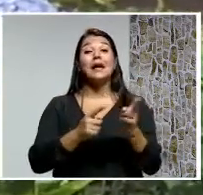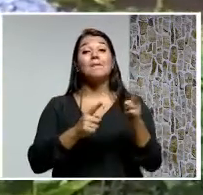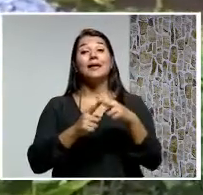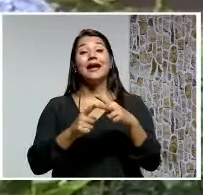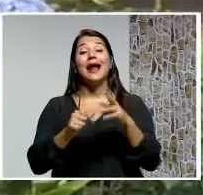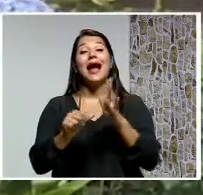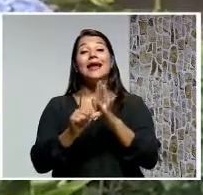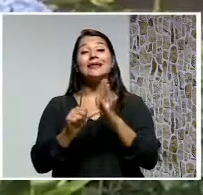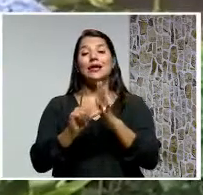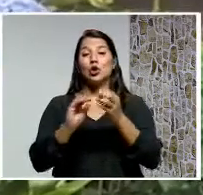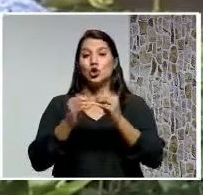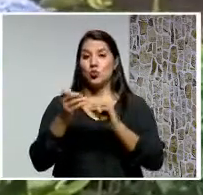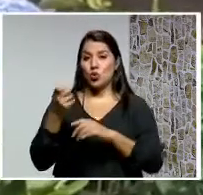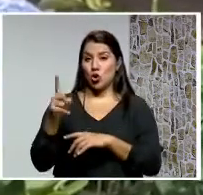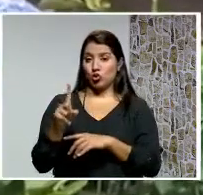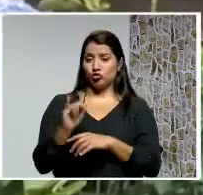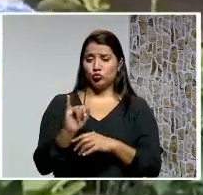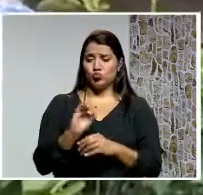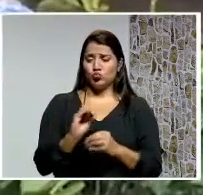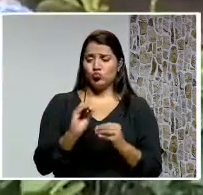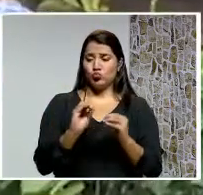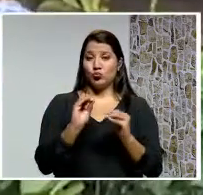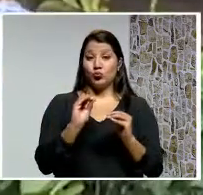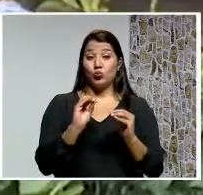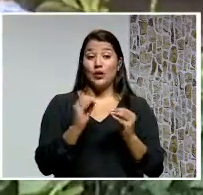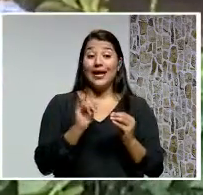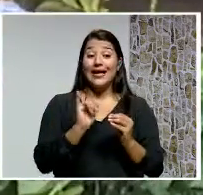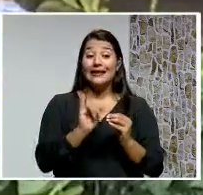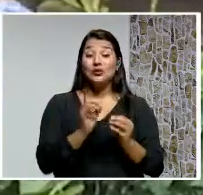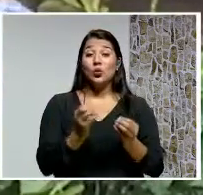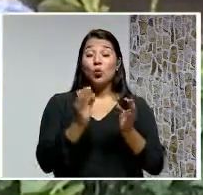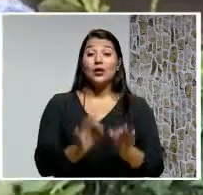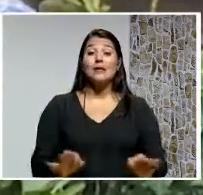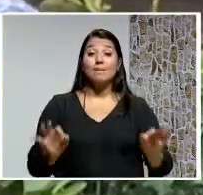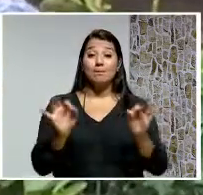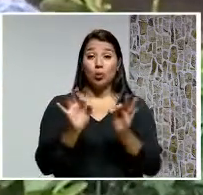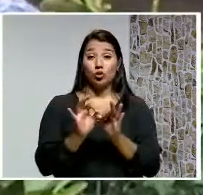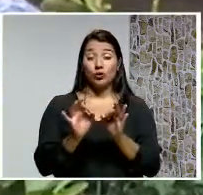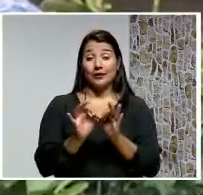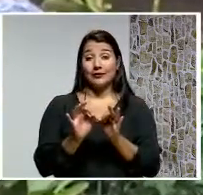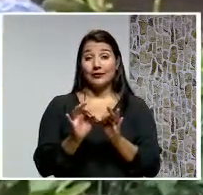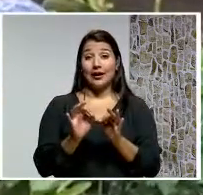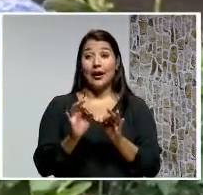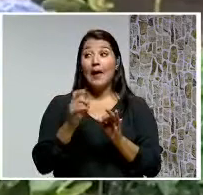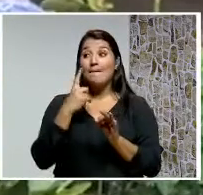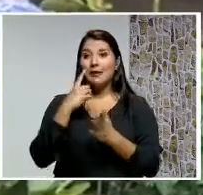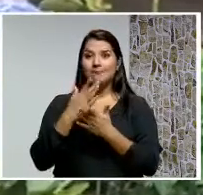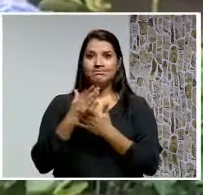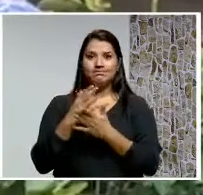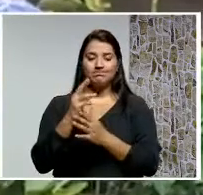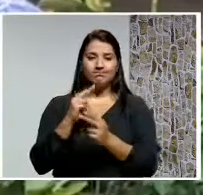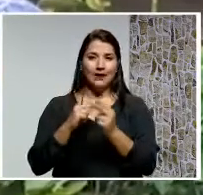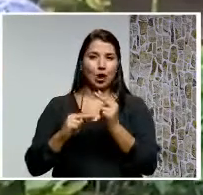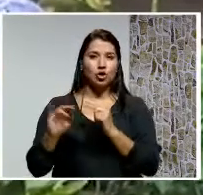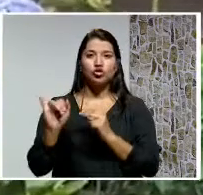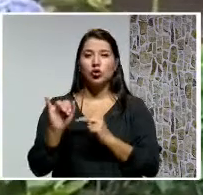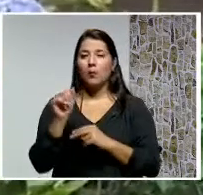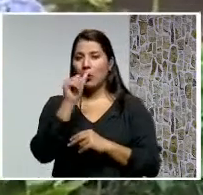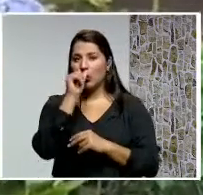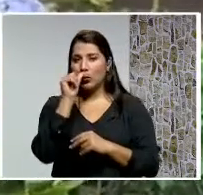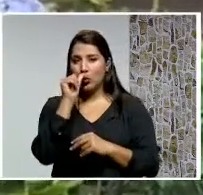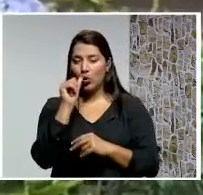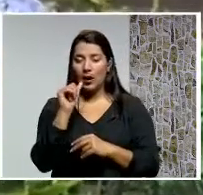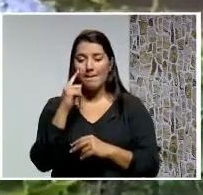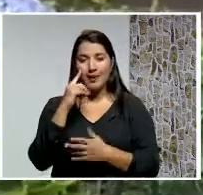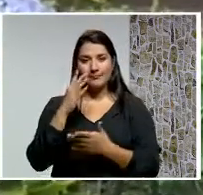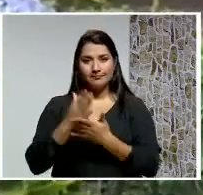sería algo fundamental en todas las investigaciones que tenemos hoy día contra la delincuencia común, narcotráfico, en ese combate que queremos